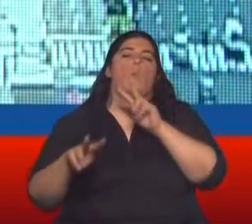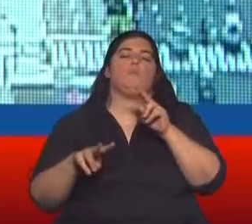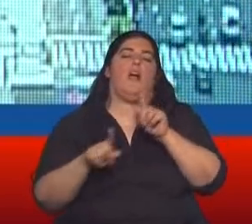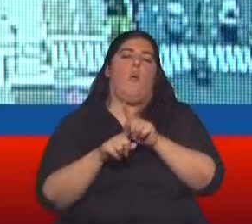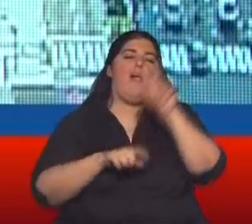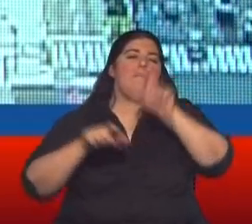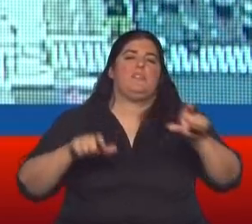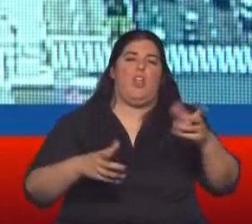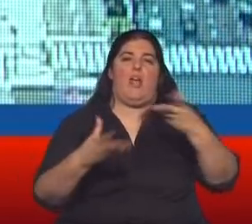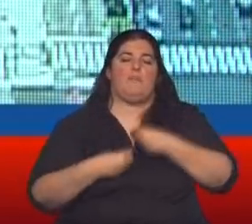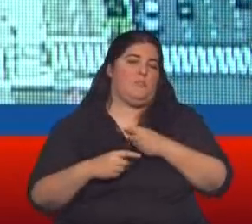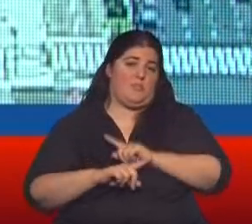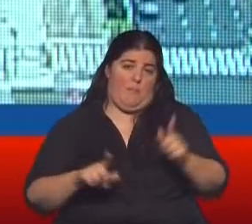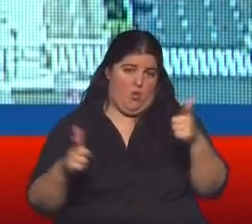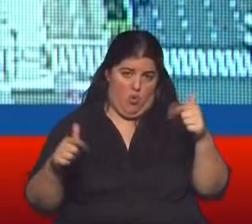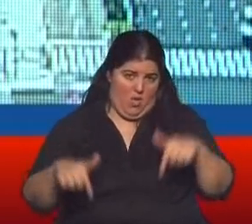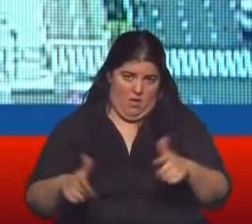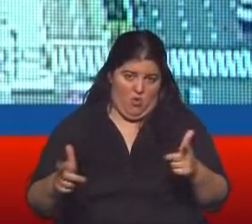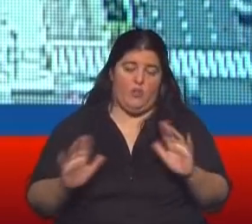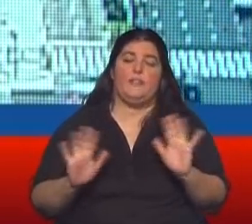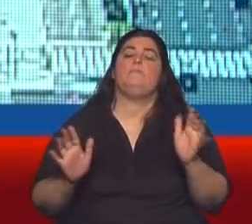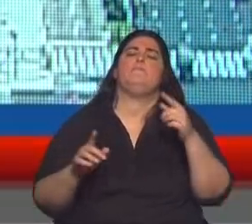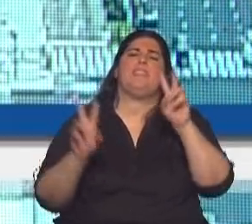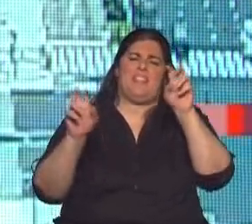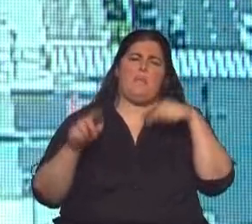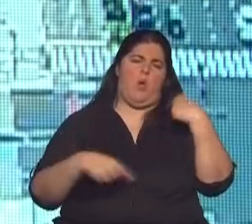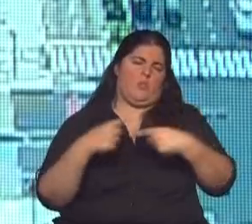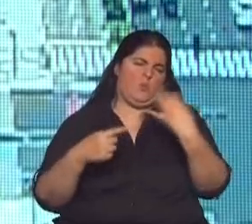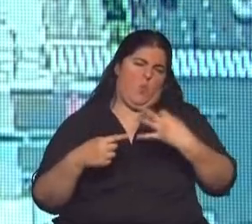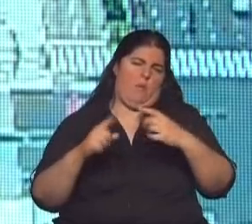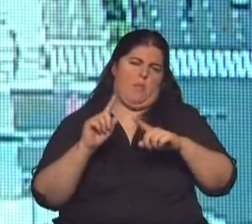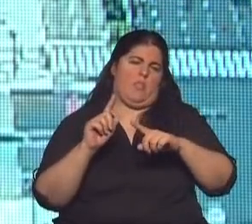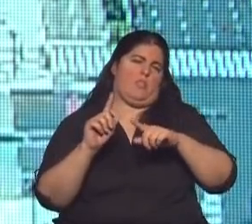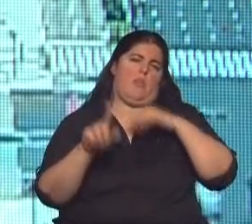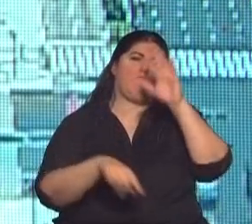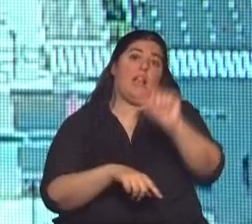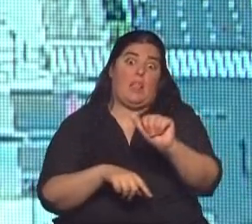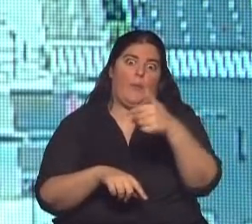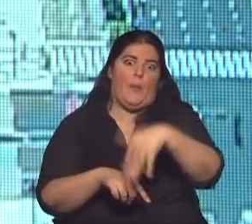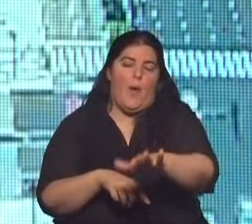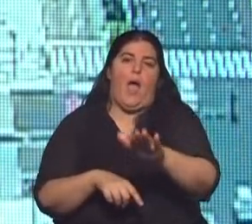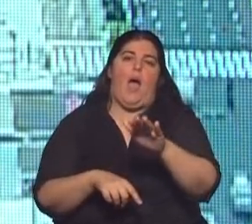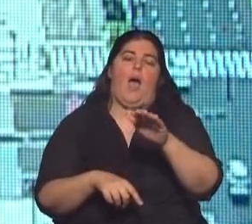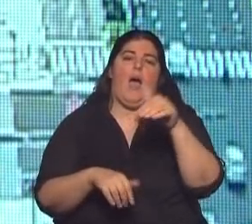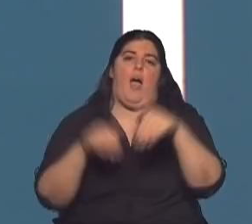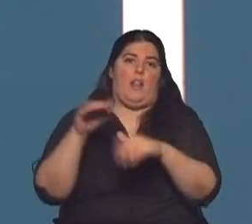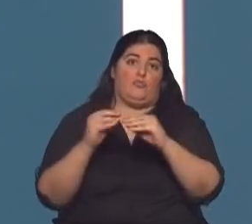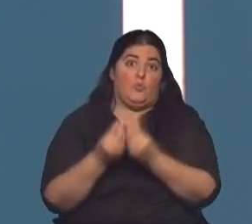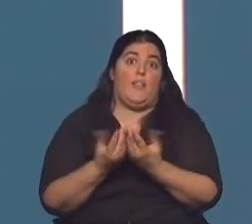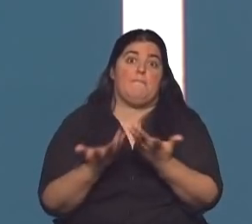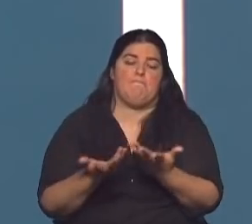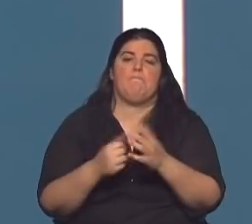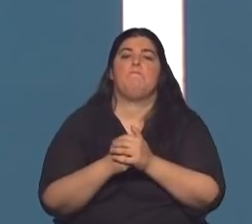tampoco lo tiene. Bueno, vamos a seguir hablando del tema seguramente porque el martes que viene se definirá esto. Antes recordemos, el